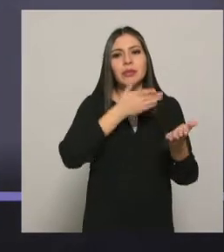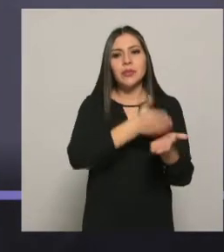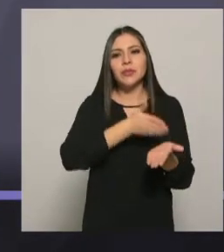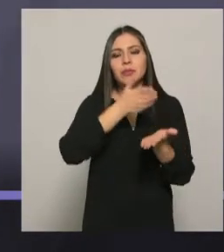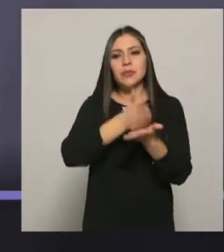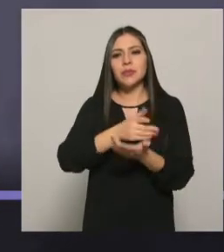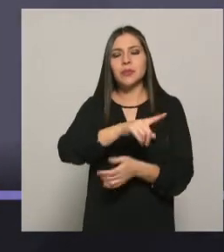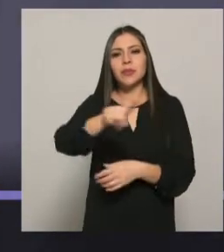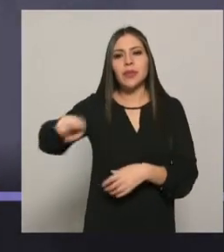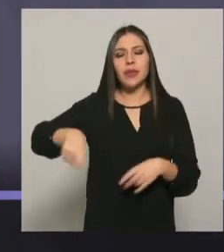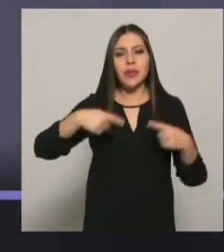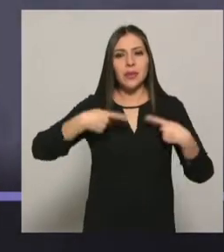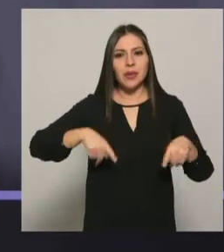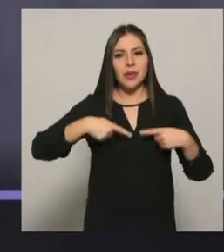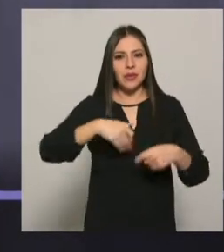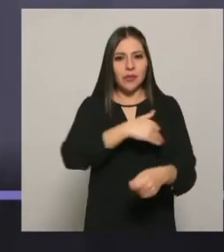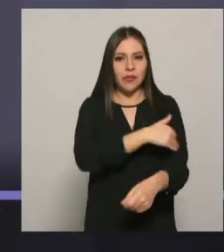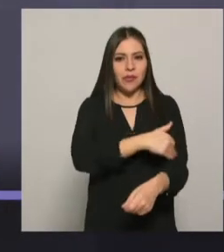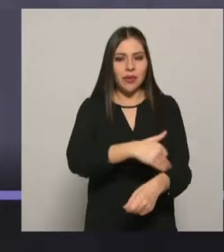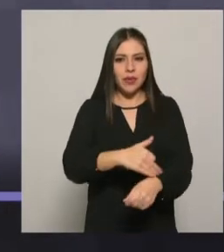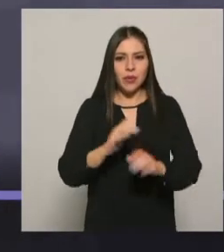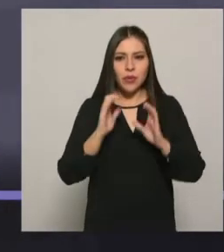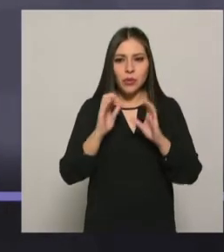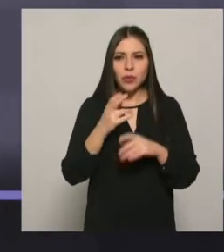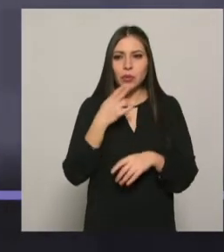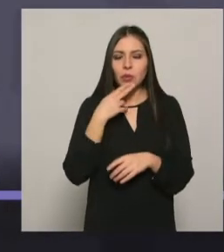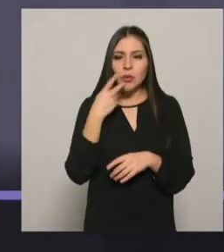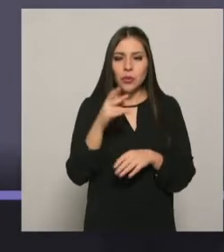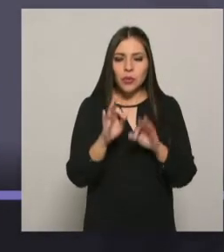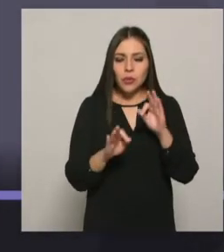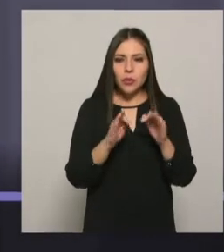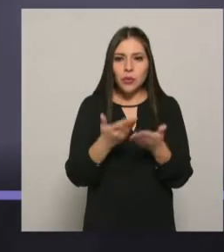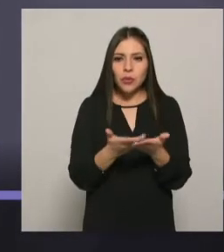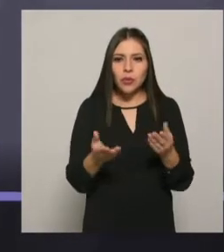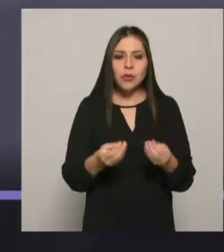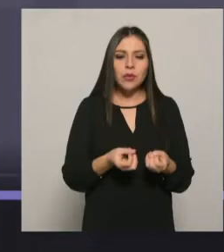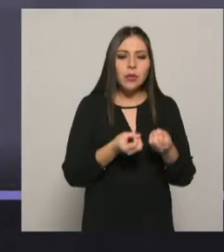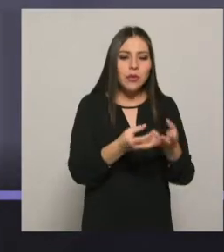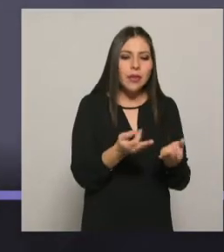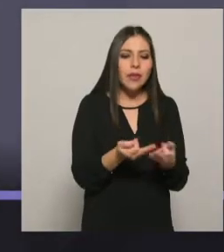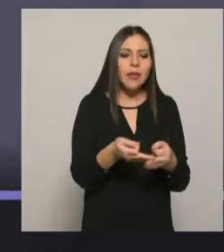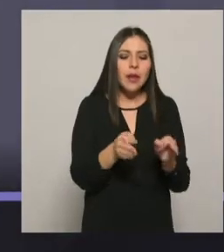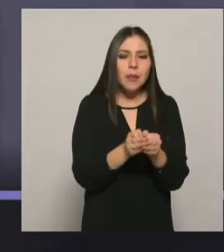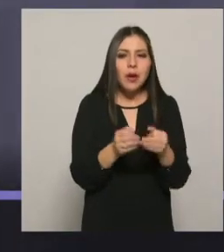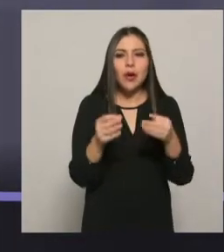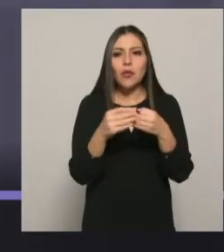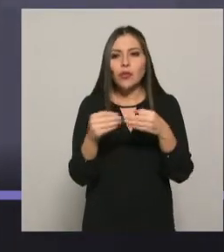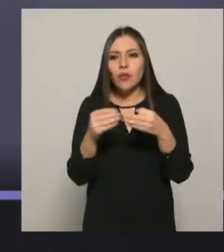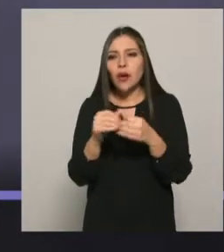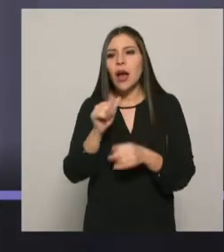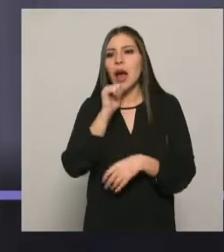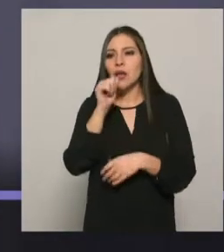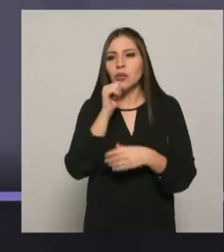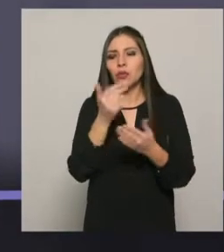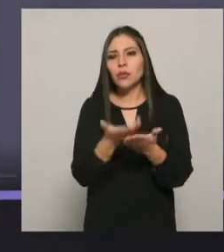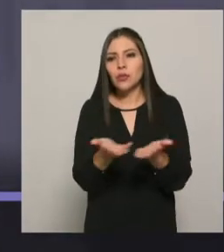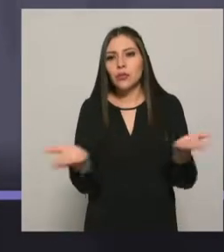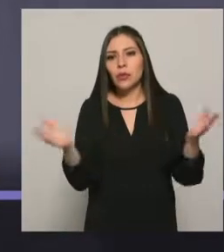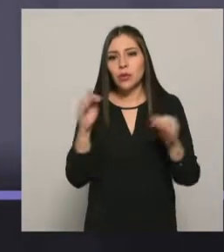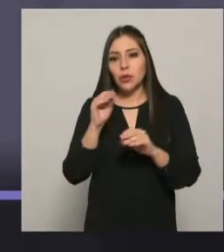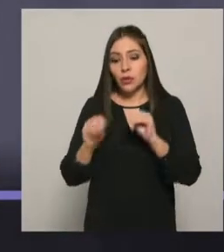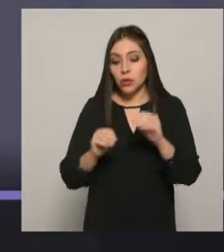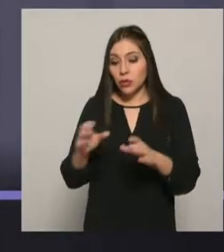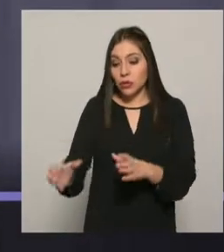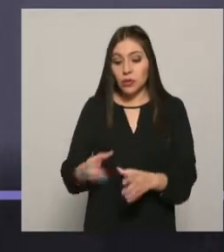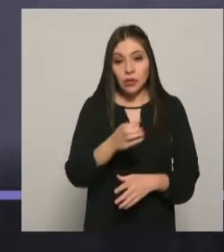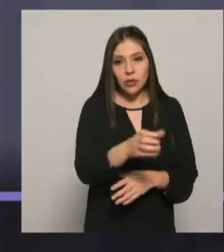los familiares que resguardan la ofrenda les dan fruta, les dan tamales, les dan atole, y no de la ofrenda porque de la ofrenda